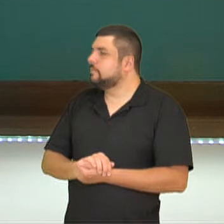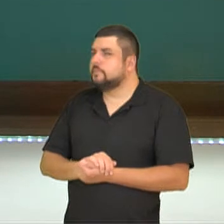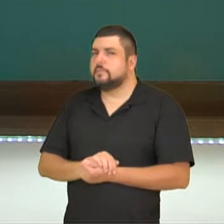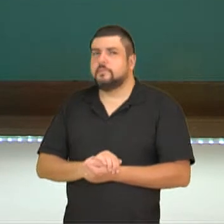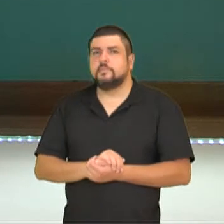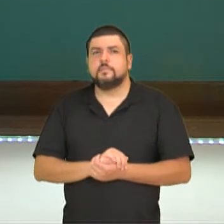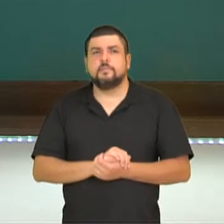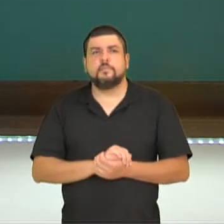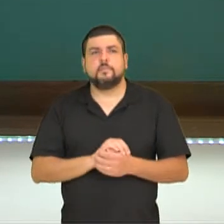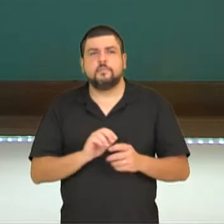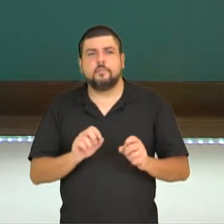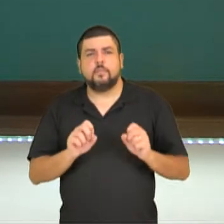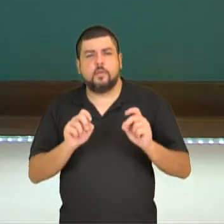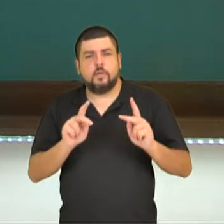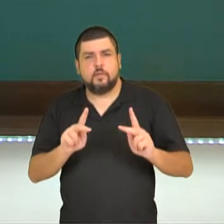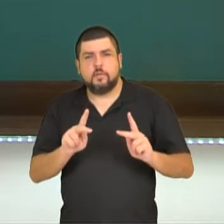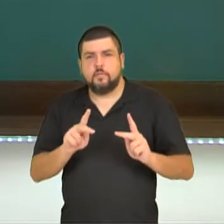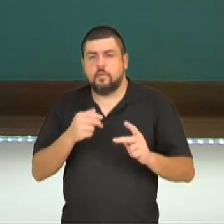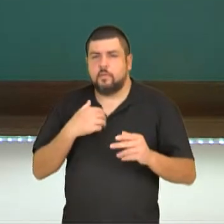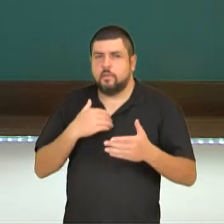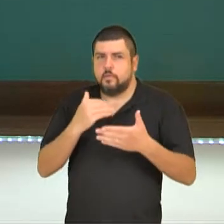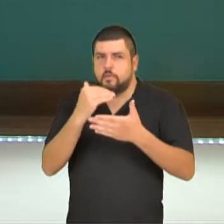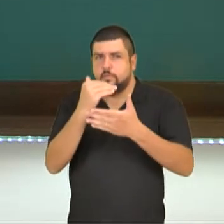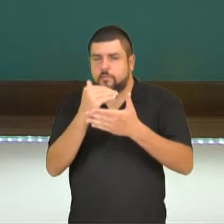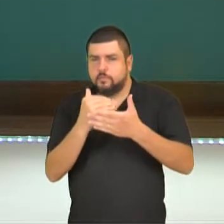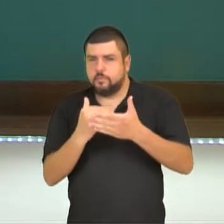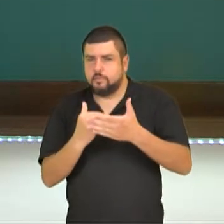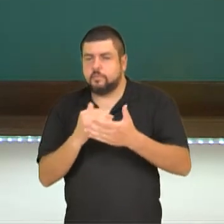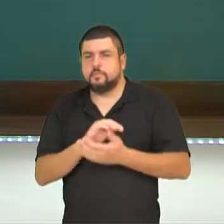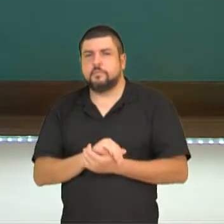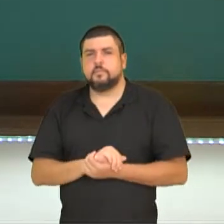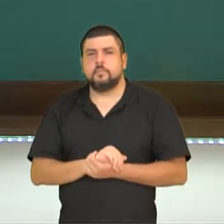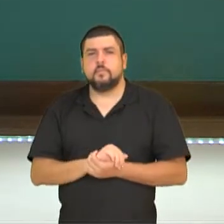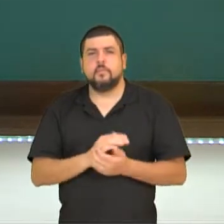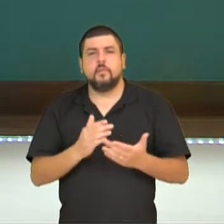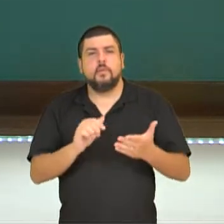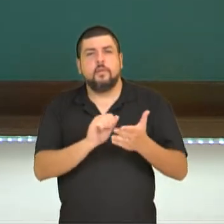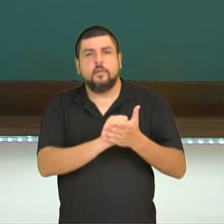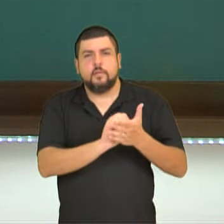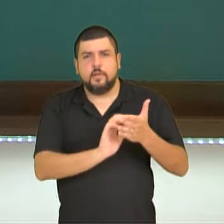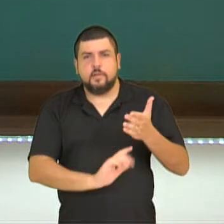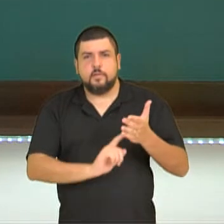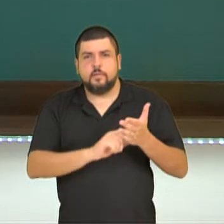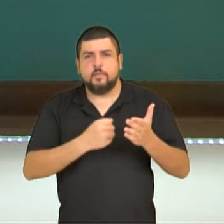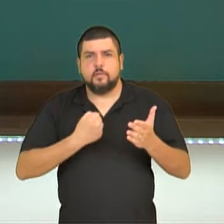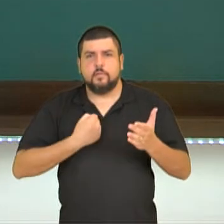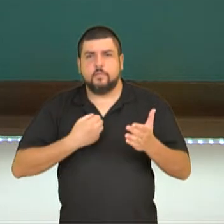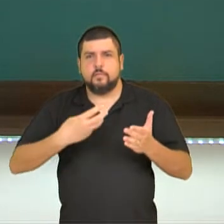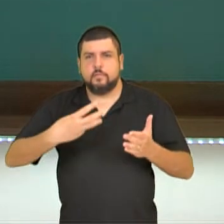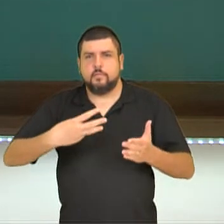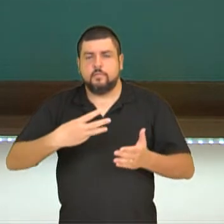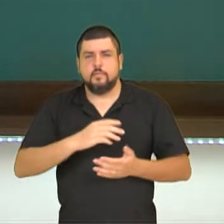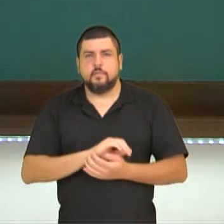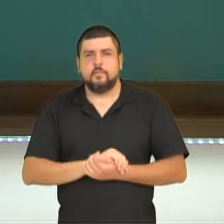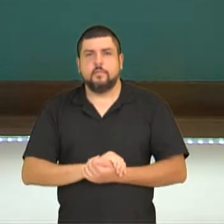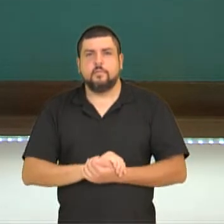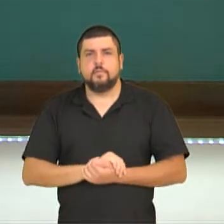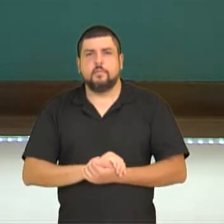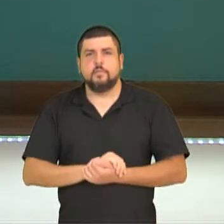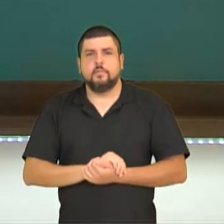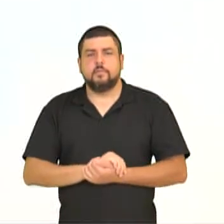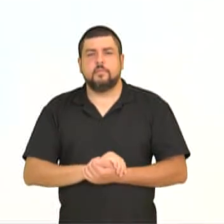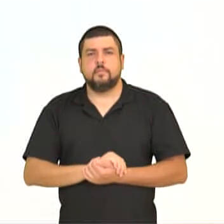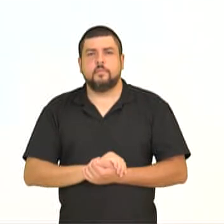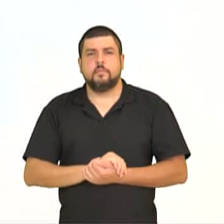¿Cierto? Sí, chicos, tranquilo. Vamos a la actividad 3. Vamos a seguir.